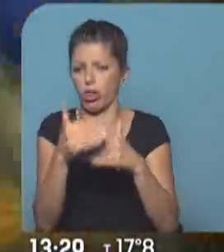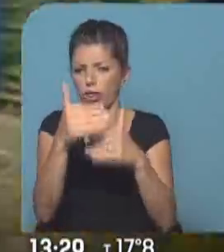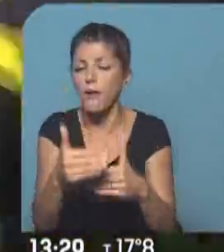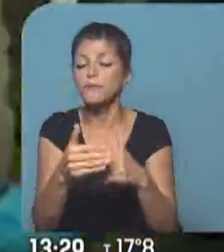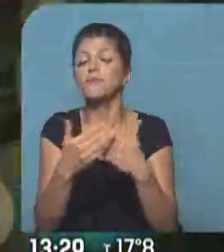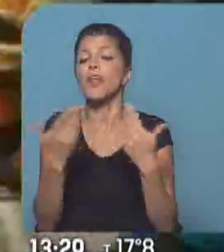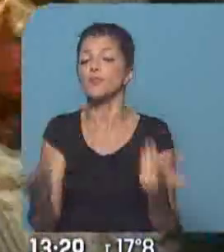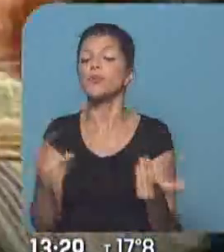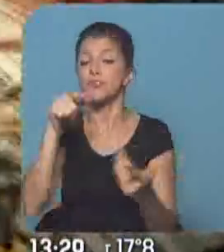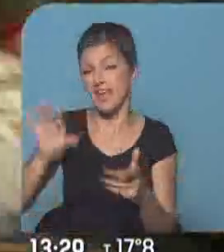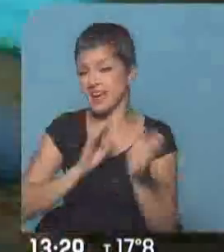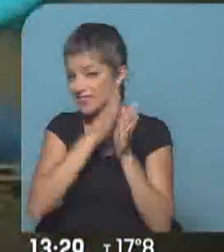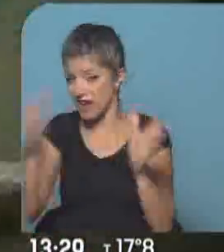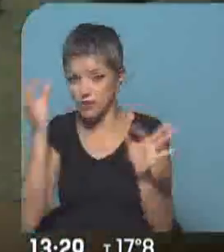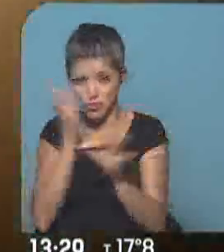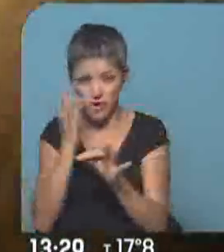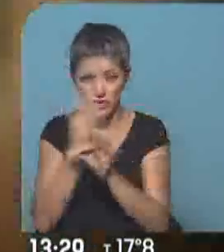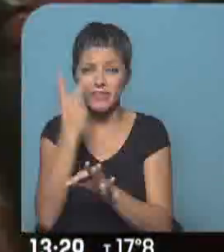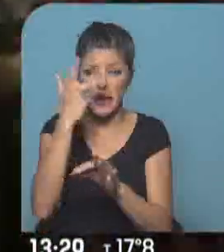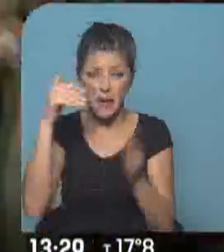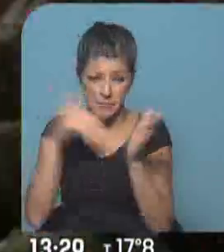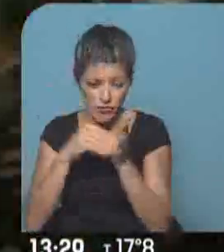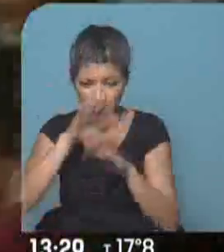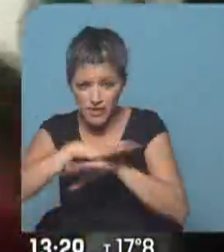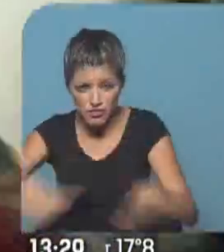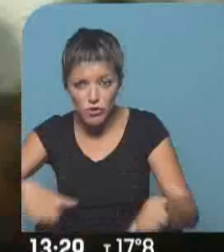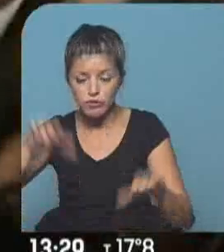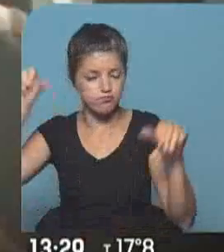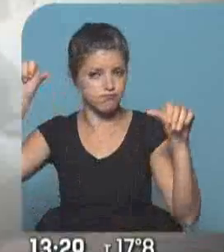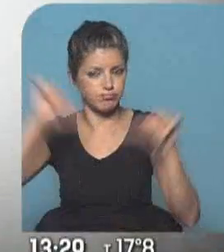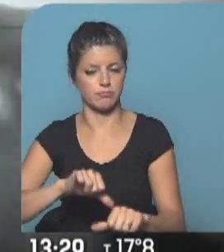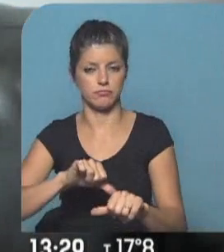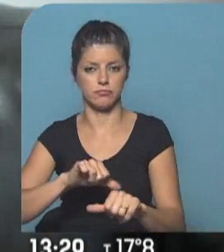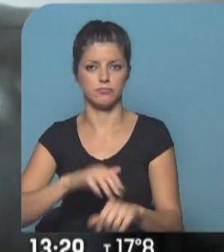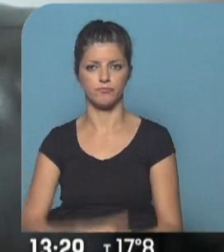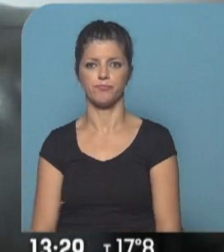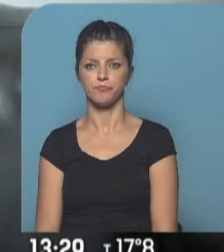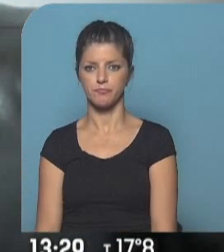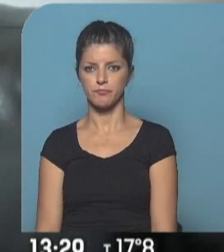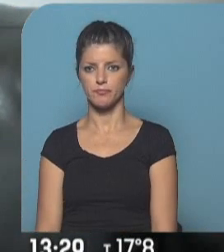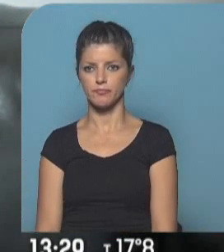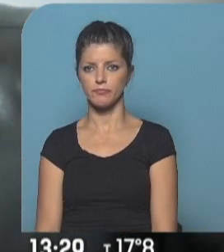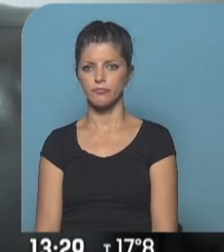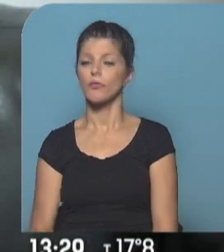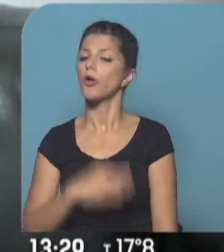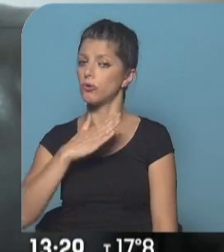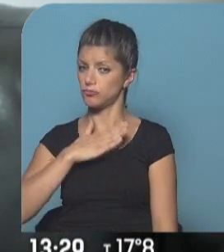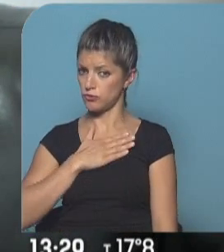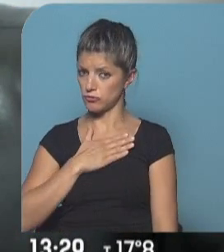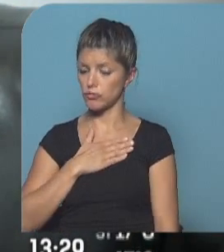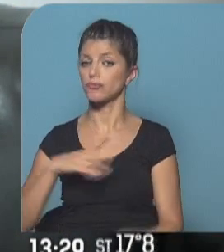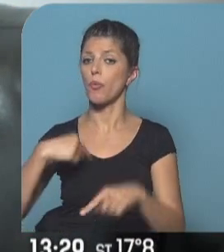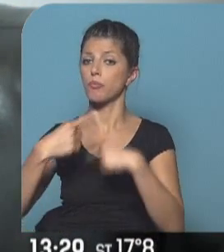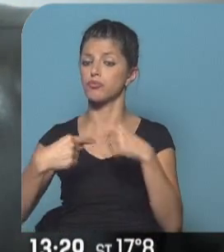la viabilidad del año lectivo para 3 millones de estudiantes. Nosotros seguiremos en ese camino. El